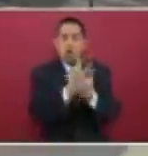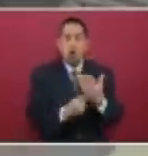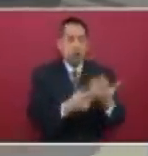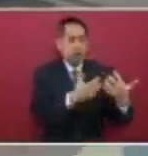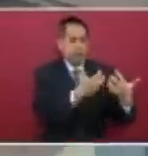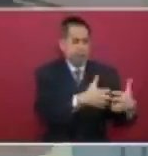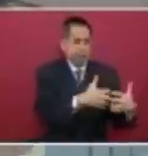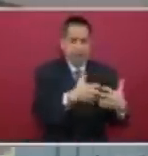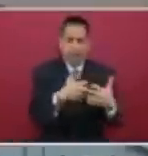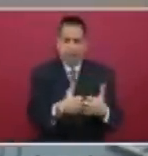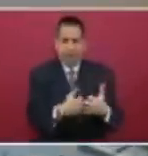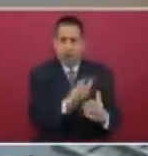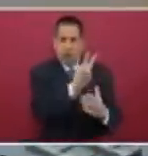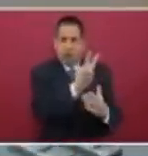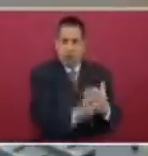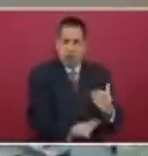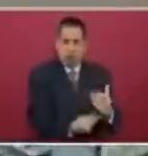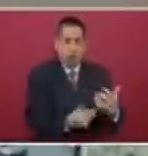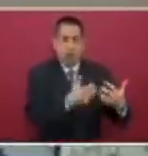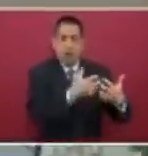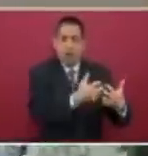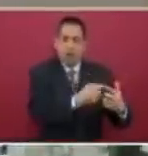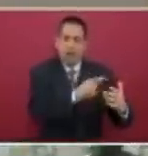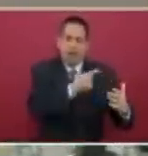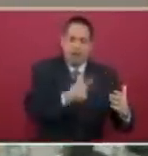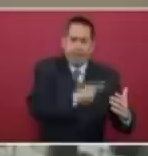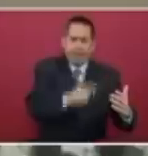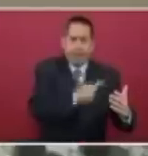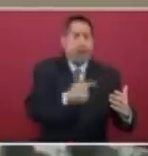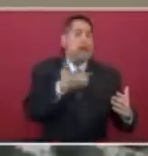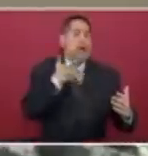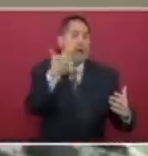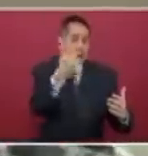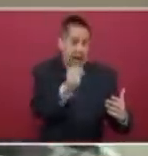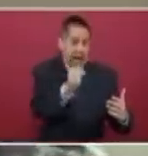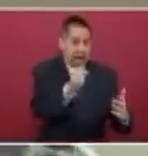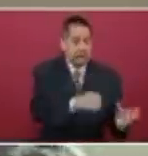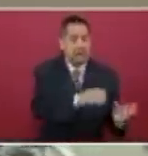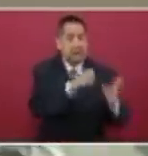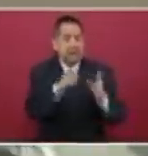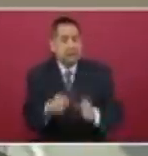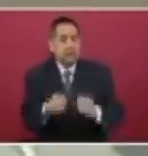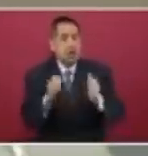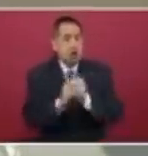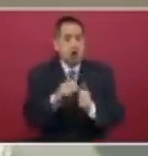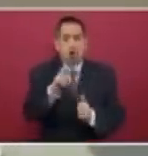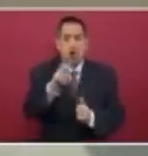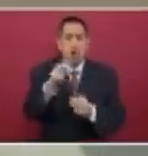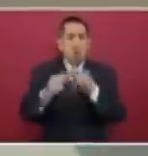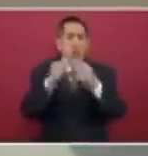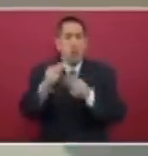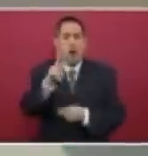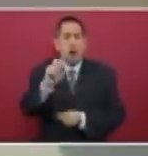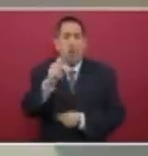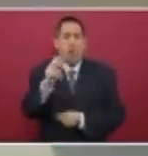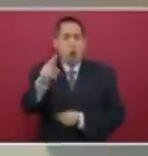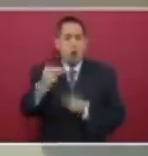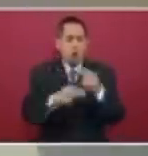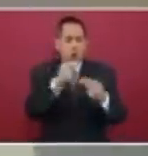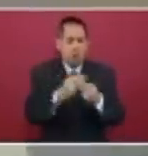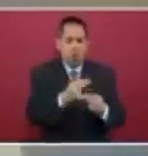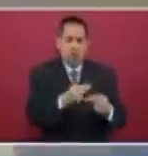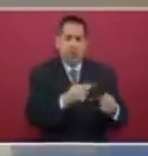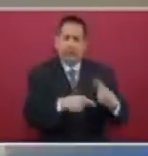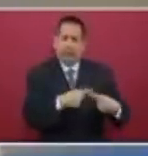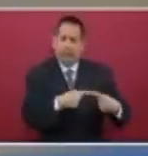generadoras una cuya turbina es alimentada con gas y otra alimentada con vapor la central